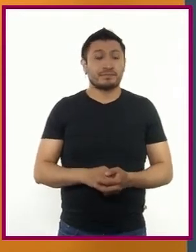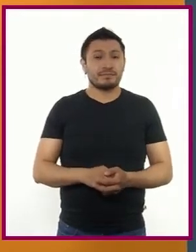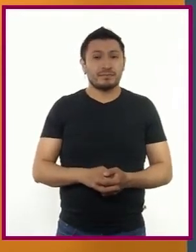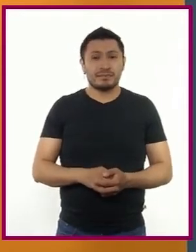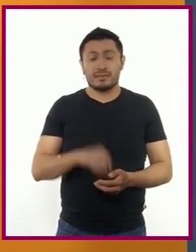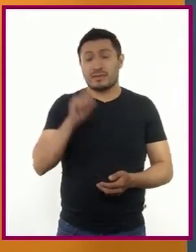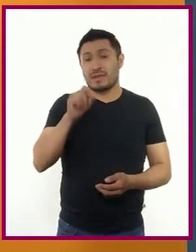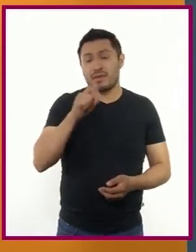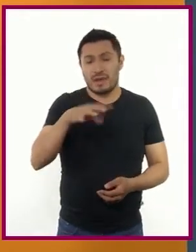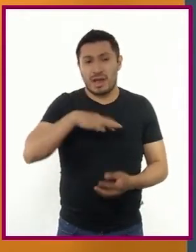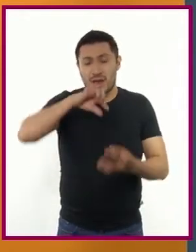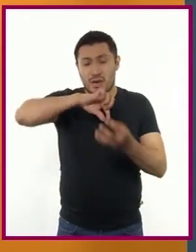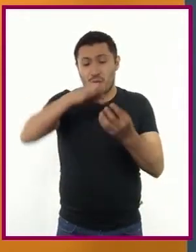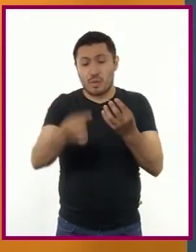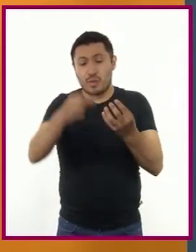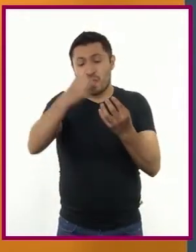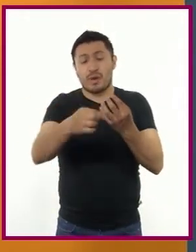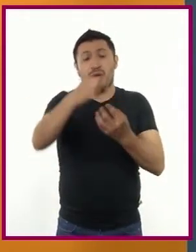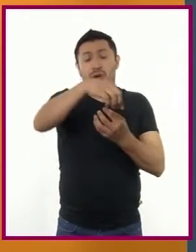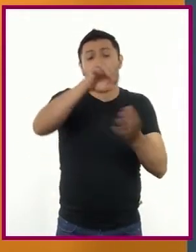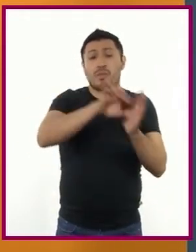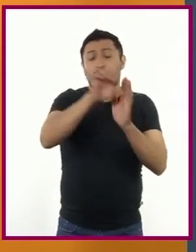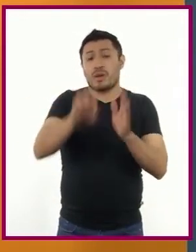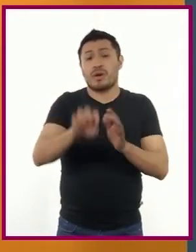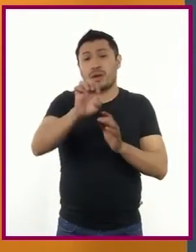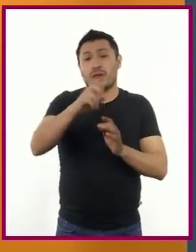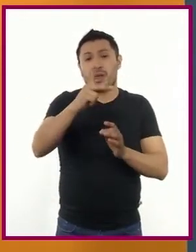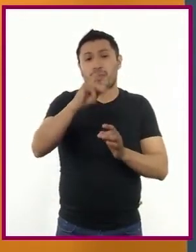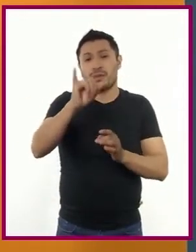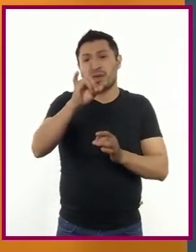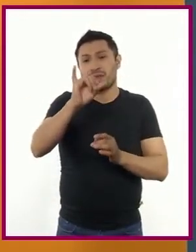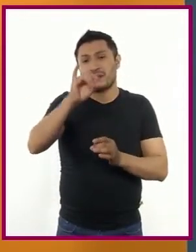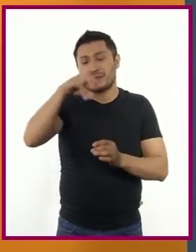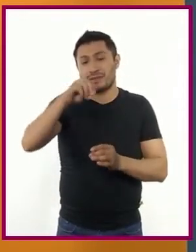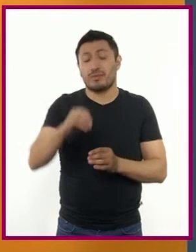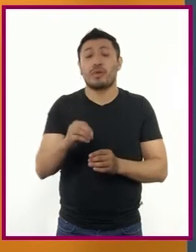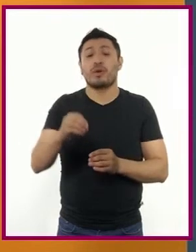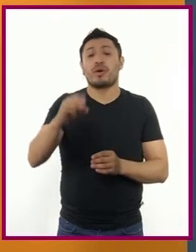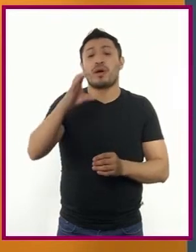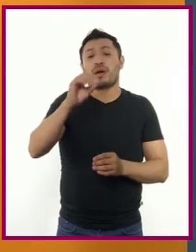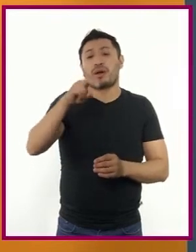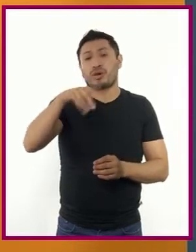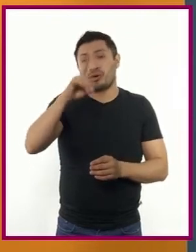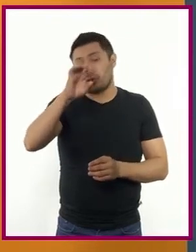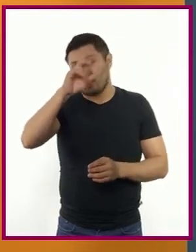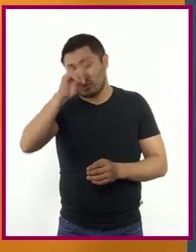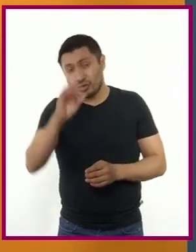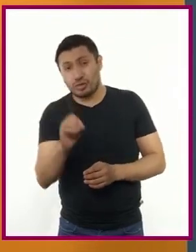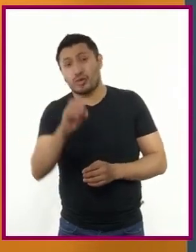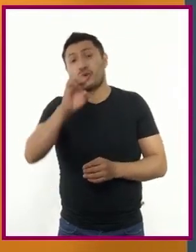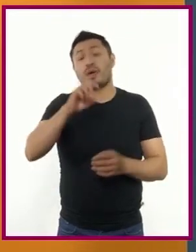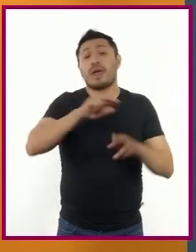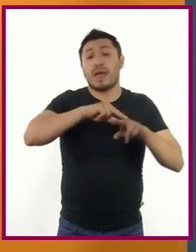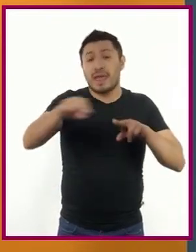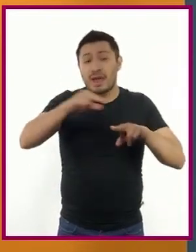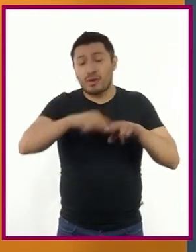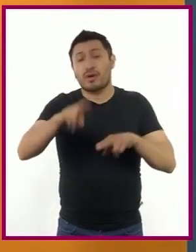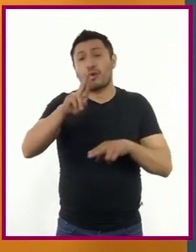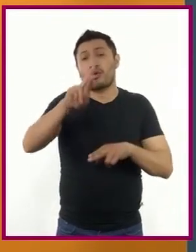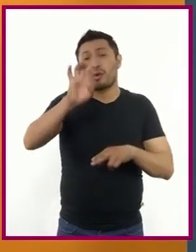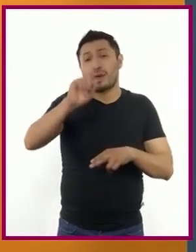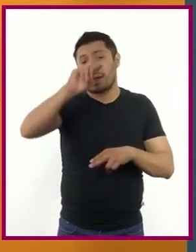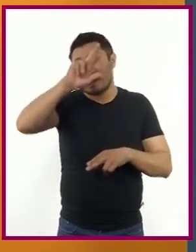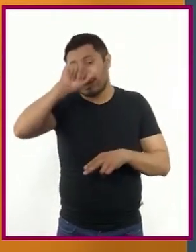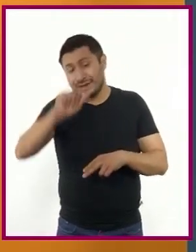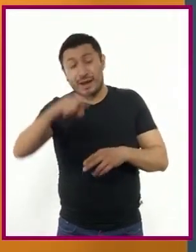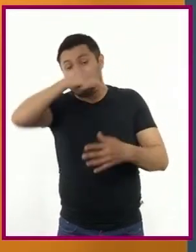incluye conductos internos como el epidídimo, el conducto deferente, el conducto eyaculador y la uretra.